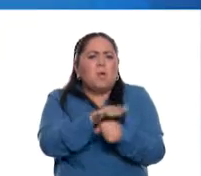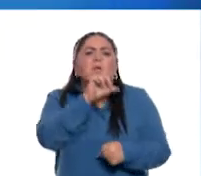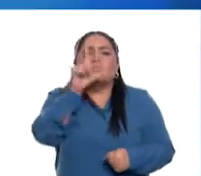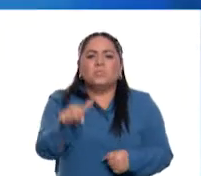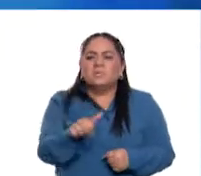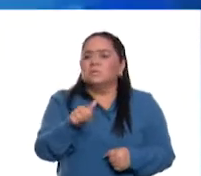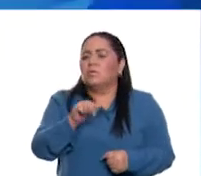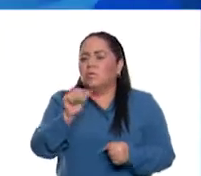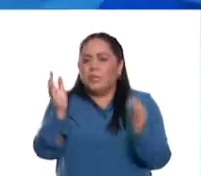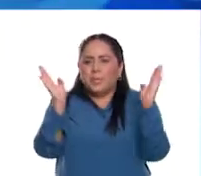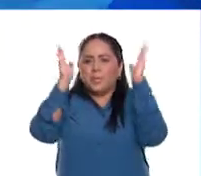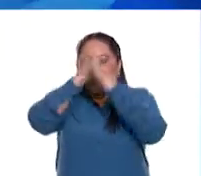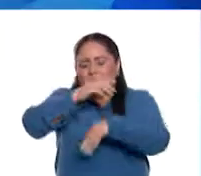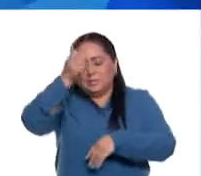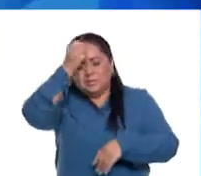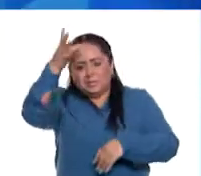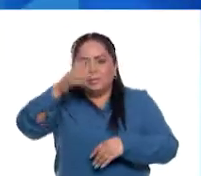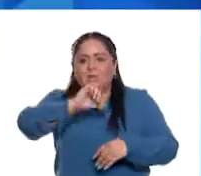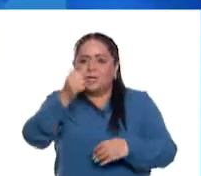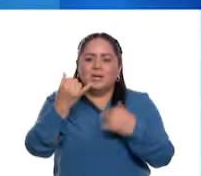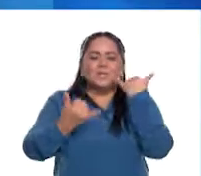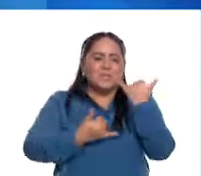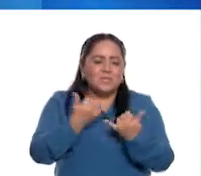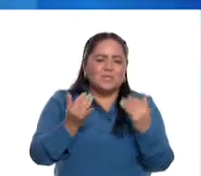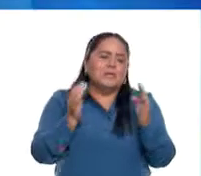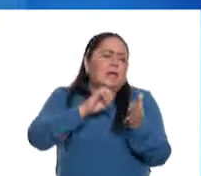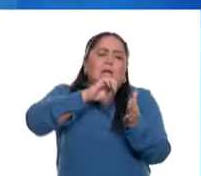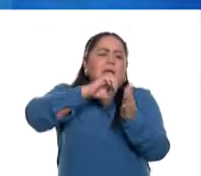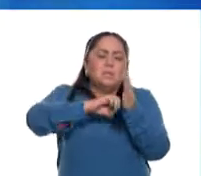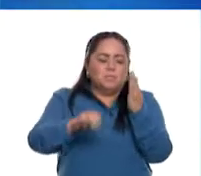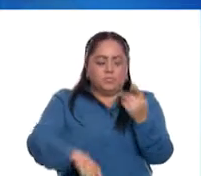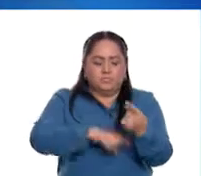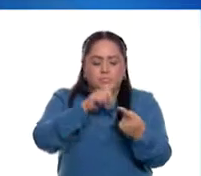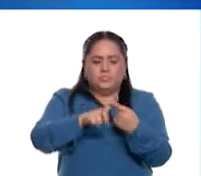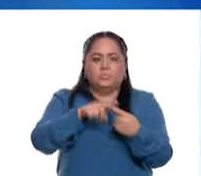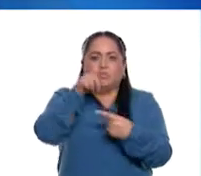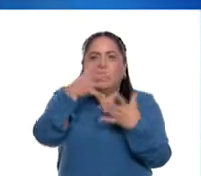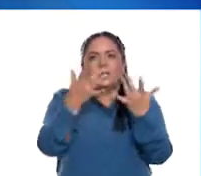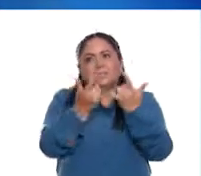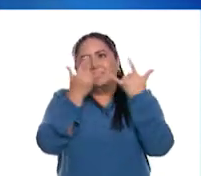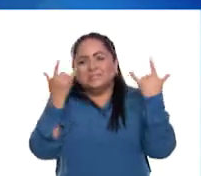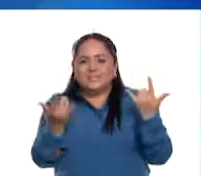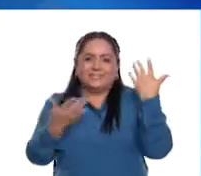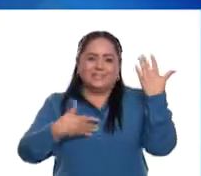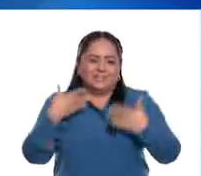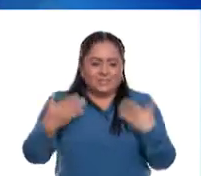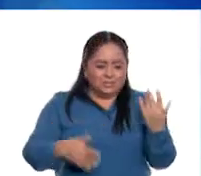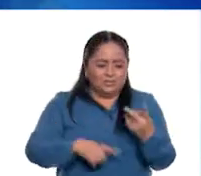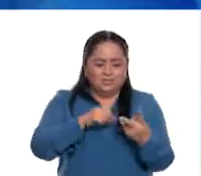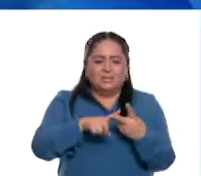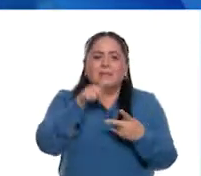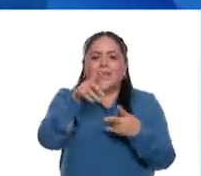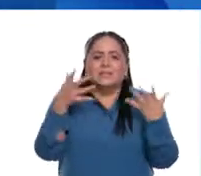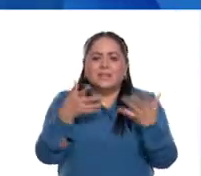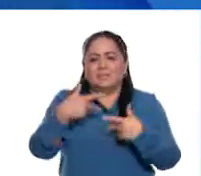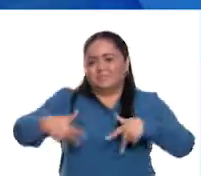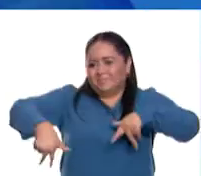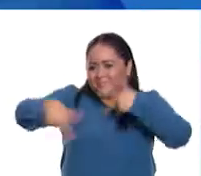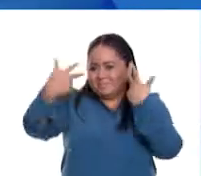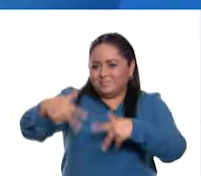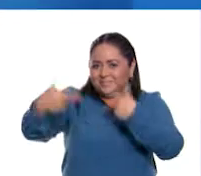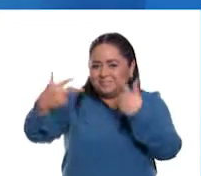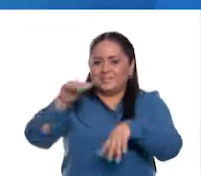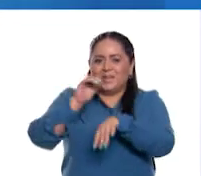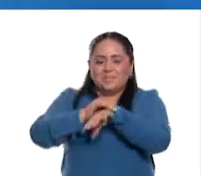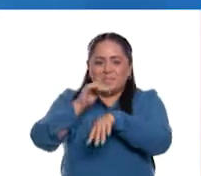buscar actividades que nos permitan sentirnos de otra forma. Por ejemplo, crear historias divertidas, hacer videollamada con